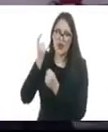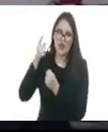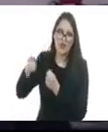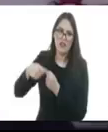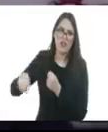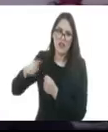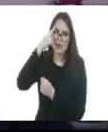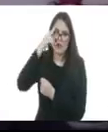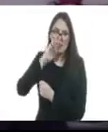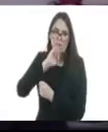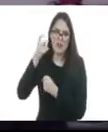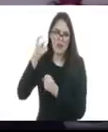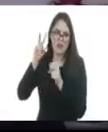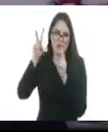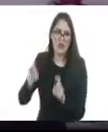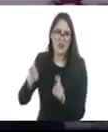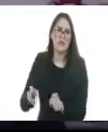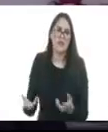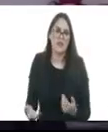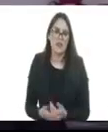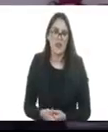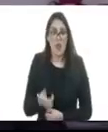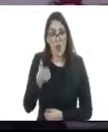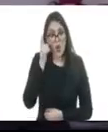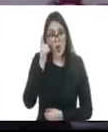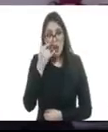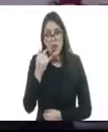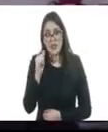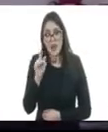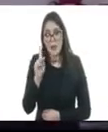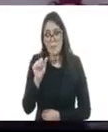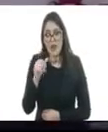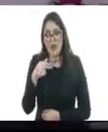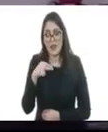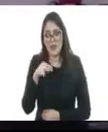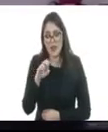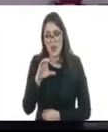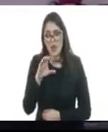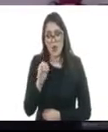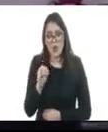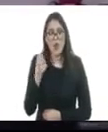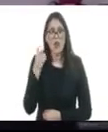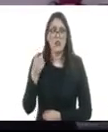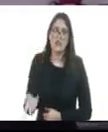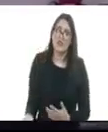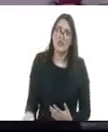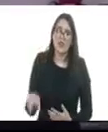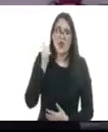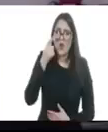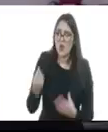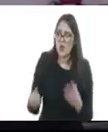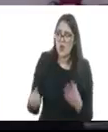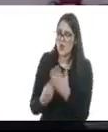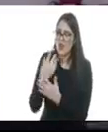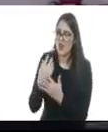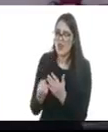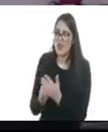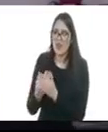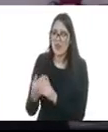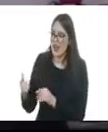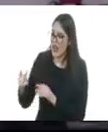lenguas. Ojalá el ayapaneco no desaparezca, que este esfuerzo que están haciendo de enseñarle a las nuevas generaciones, pues rinda frutos